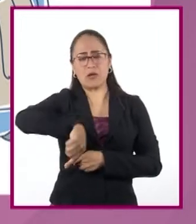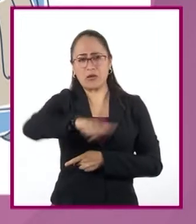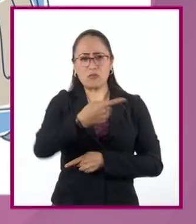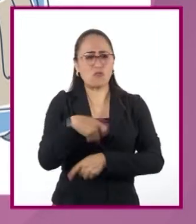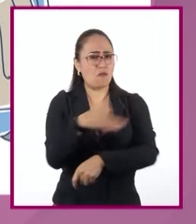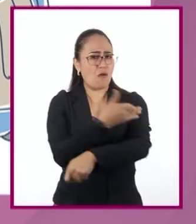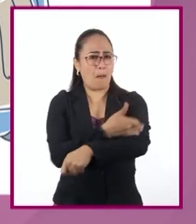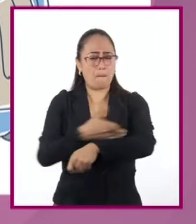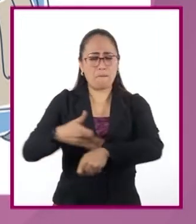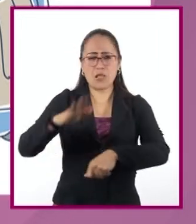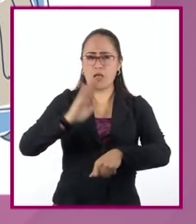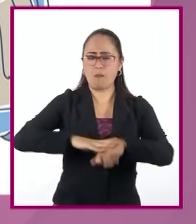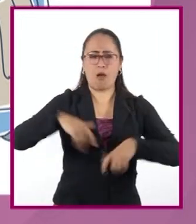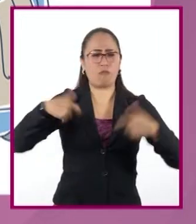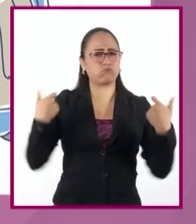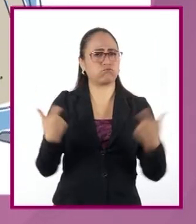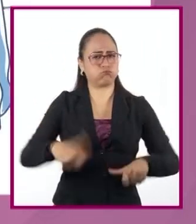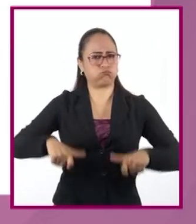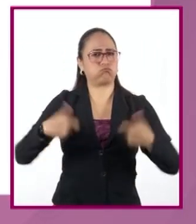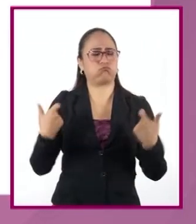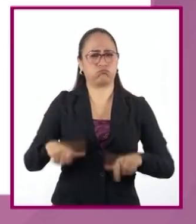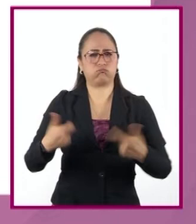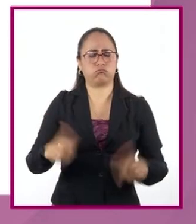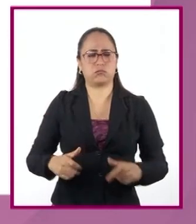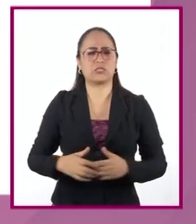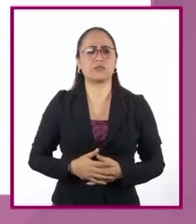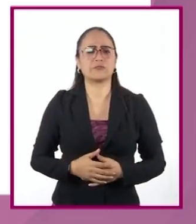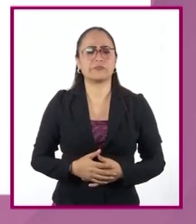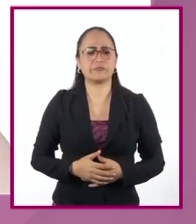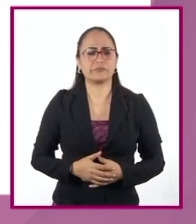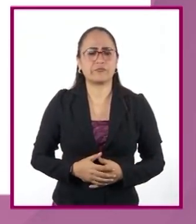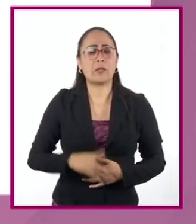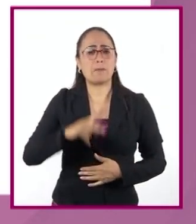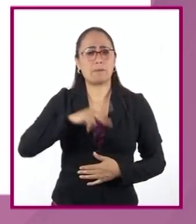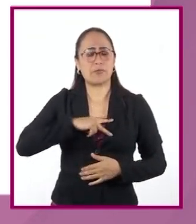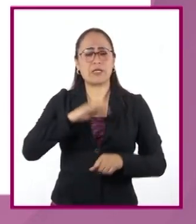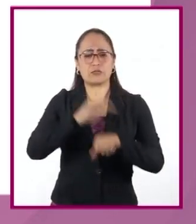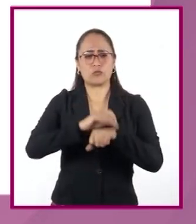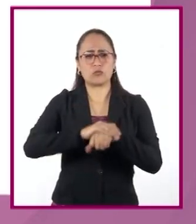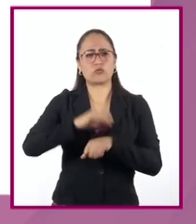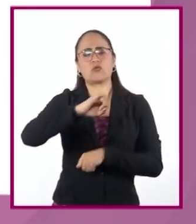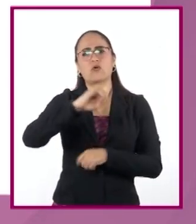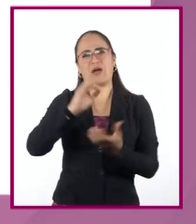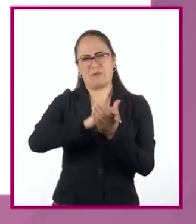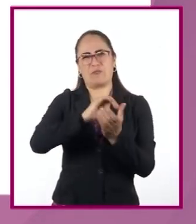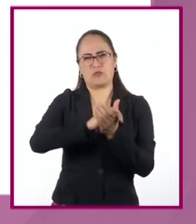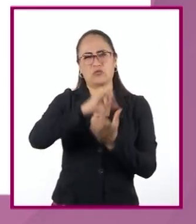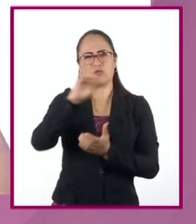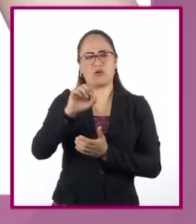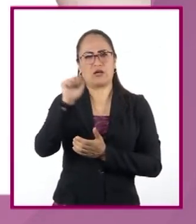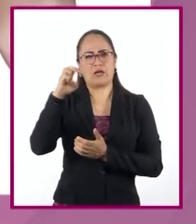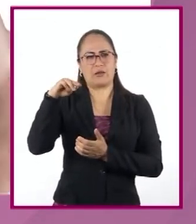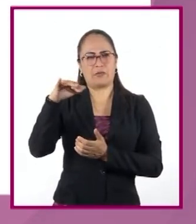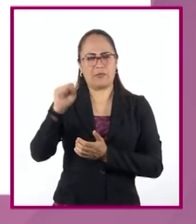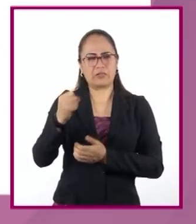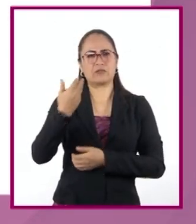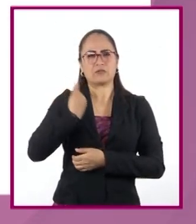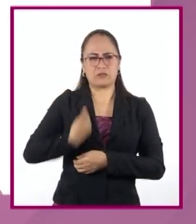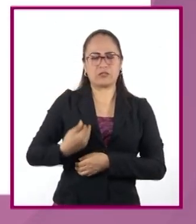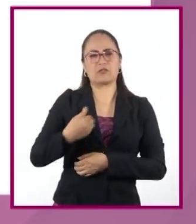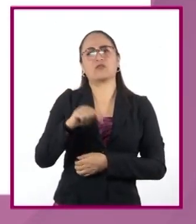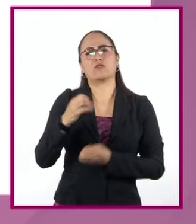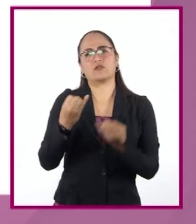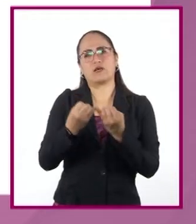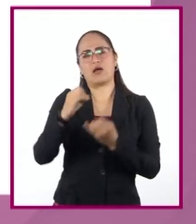de las familias más ricas del puerto. Mi esposo James, mi hija Ana y yo somos colonos en